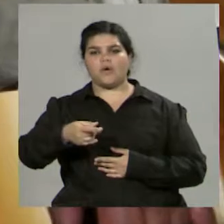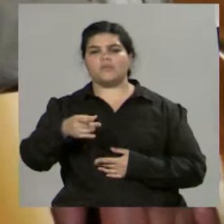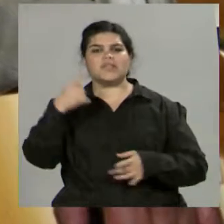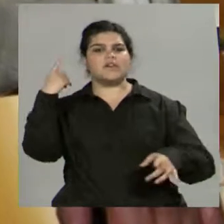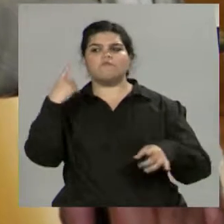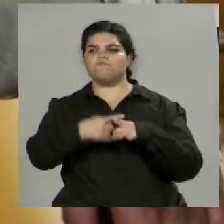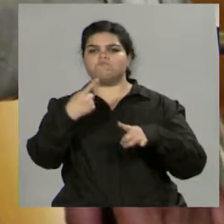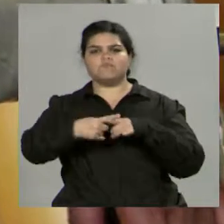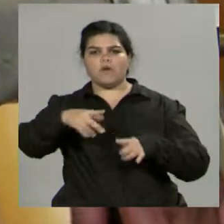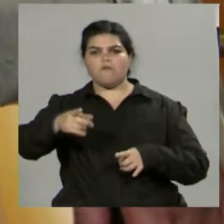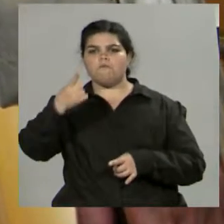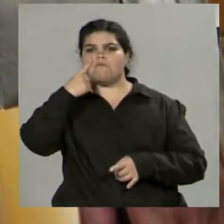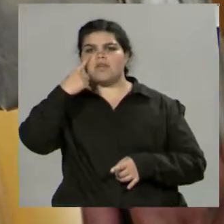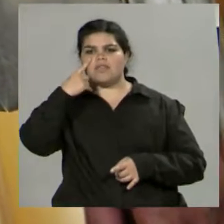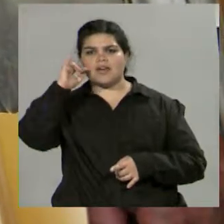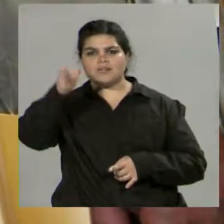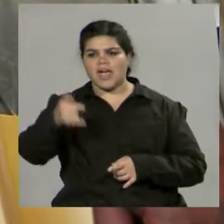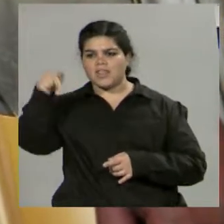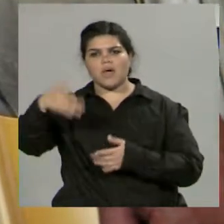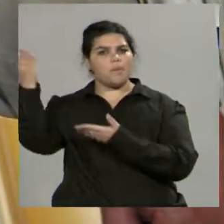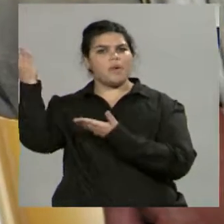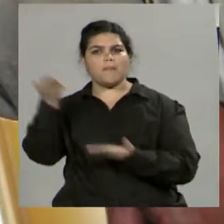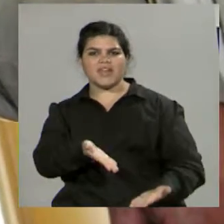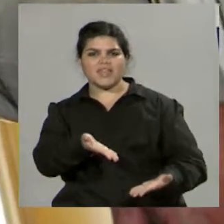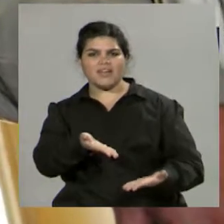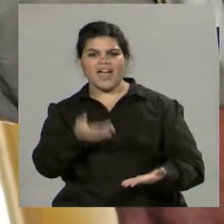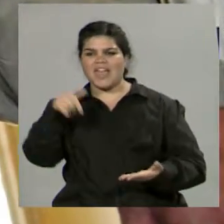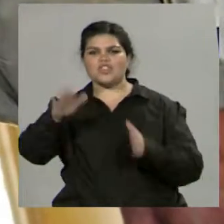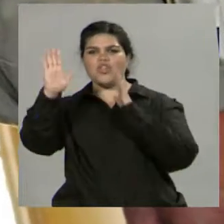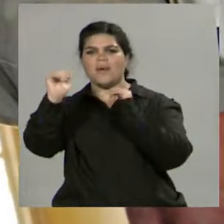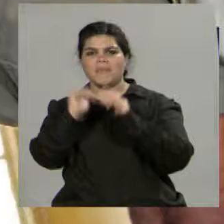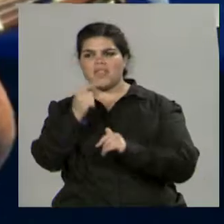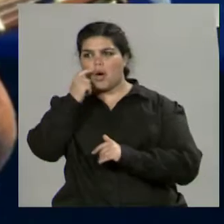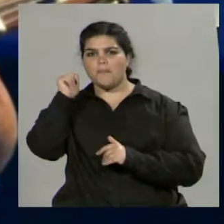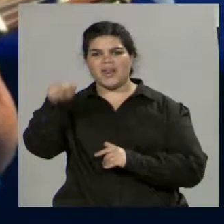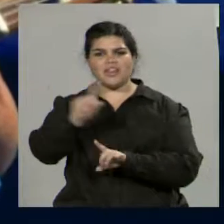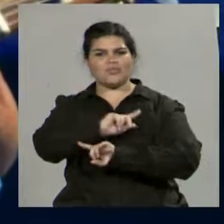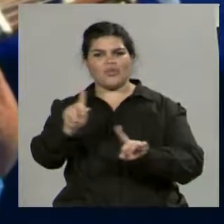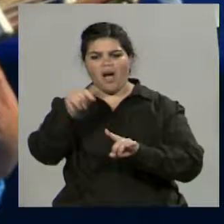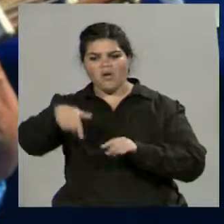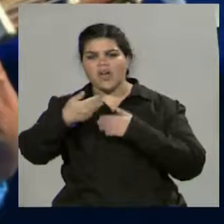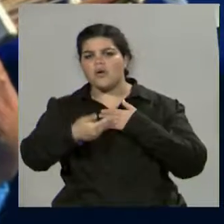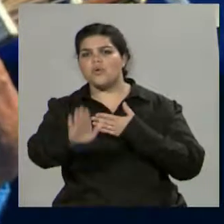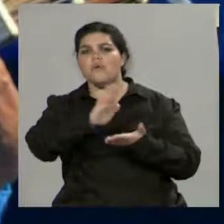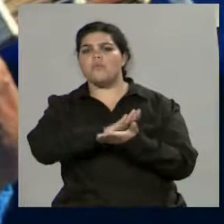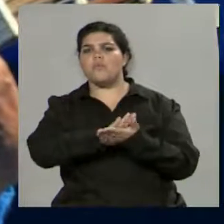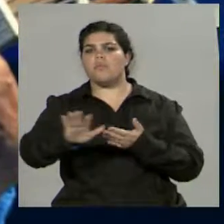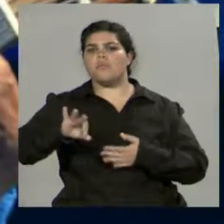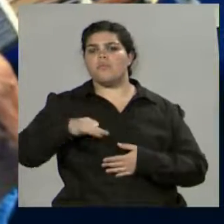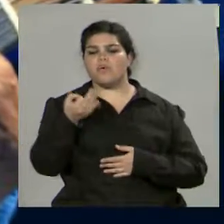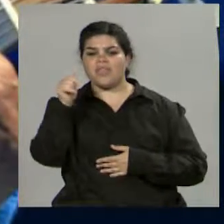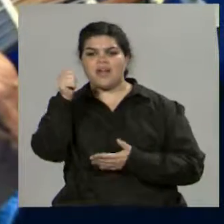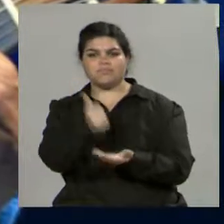y darle la bienvenida, ¿no? No es una despedida, sino es una bienvenida a Jorge Marciali, porque se viene a quedar entre nosotros.